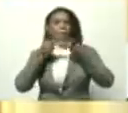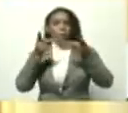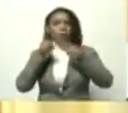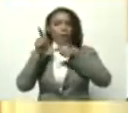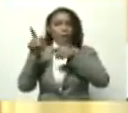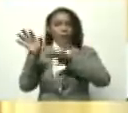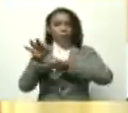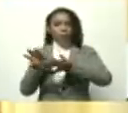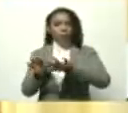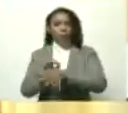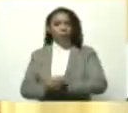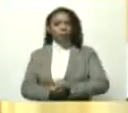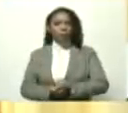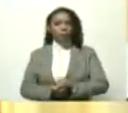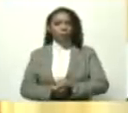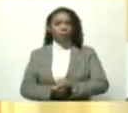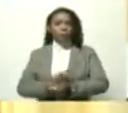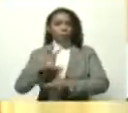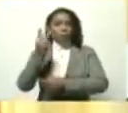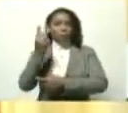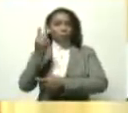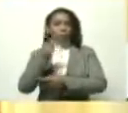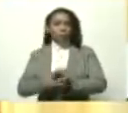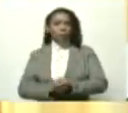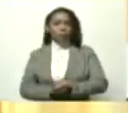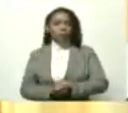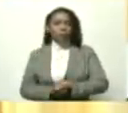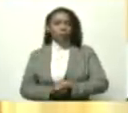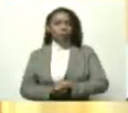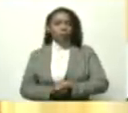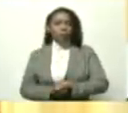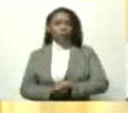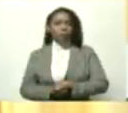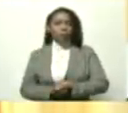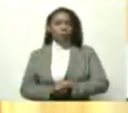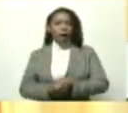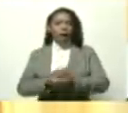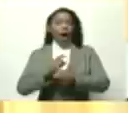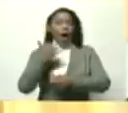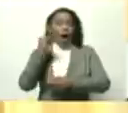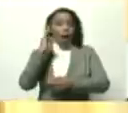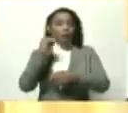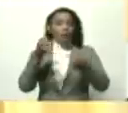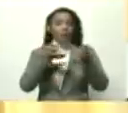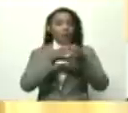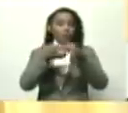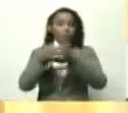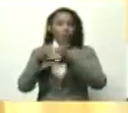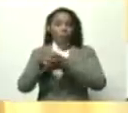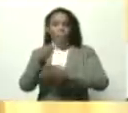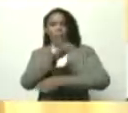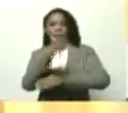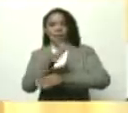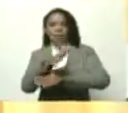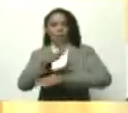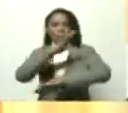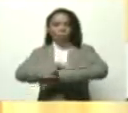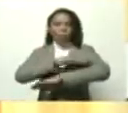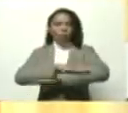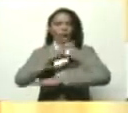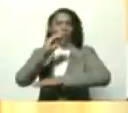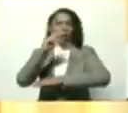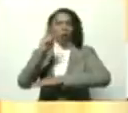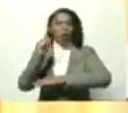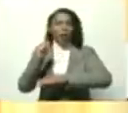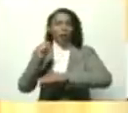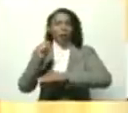este municipio? Y segundo, hay unos grupos similares a los que actuaron en la Cota